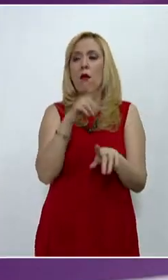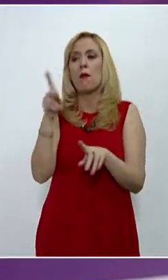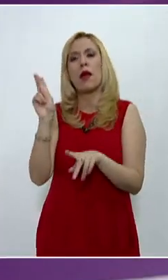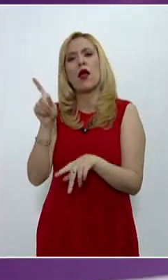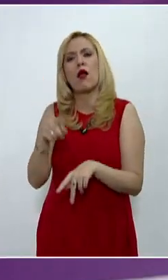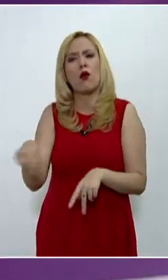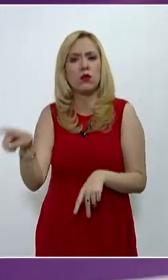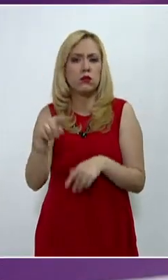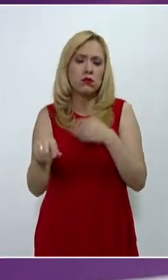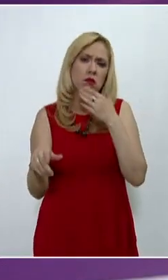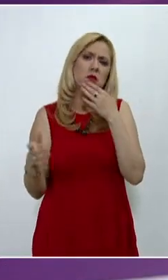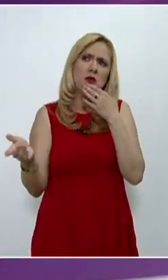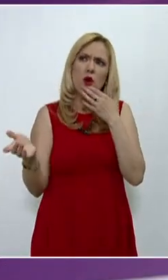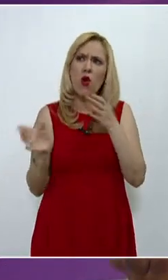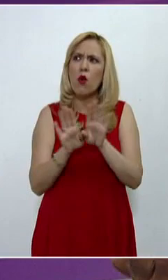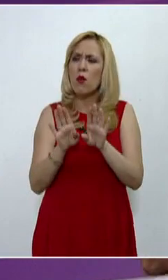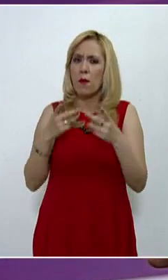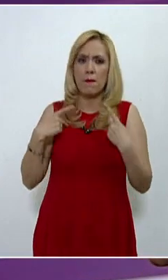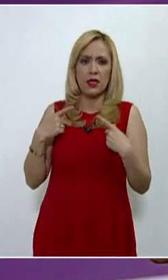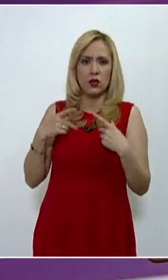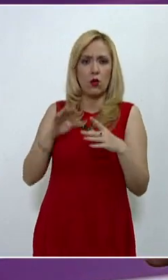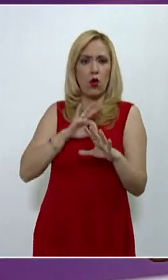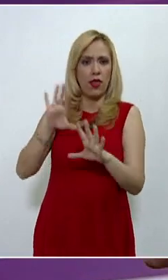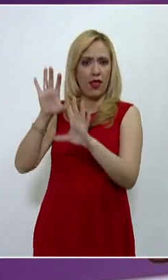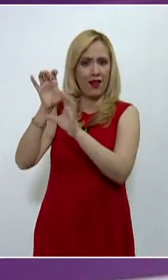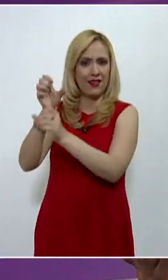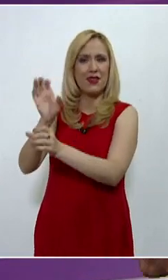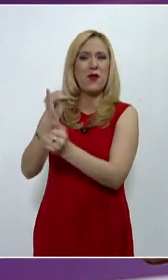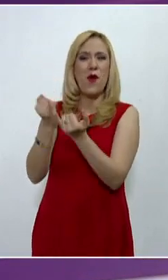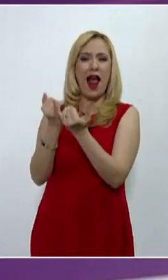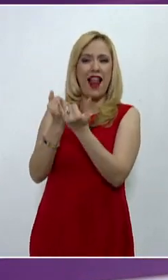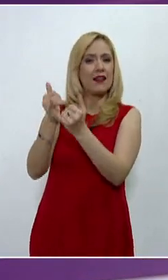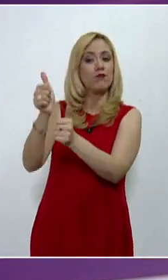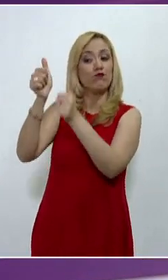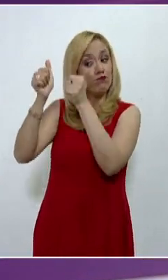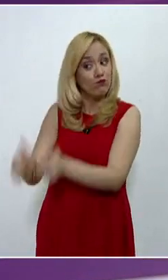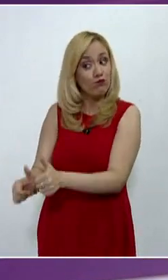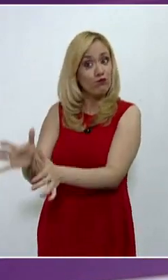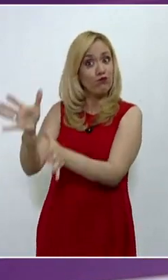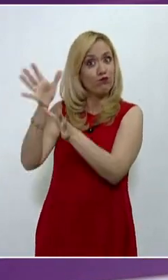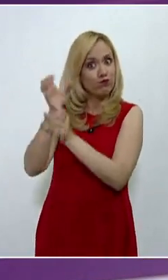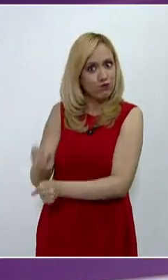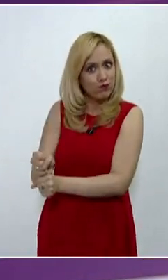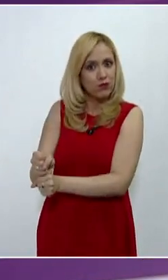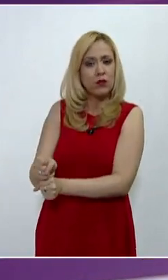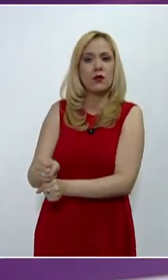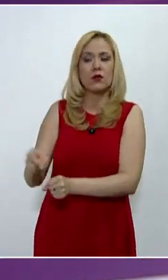Esto es, mantener vinculada a la persona al proceso penal,